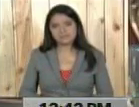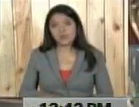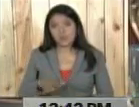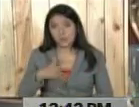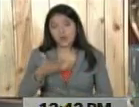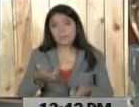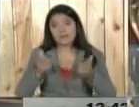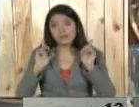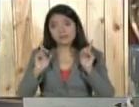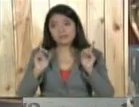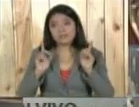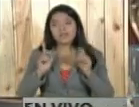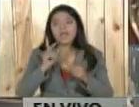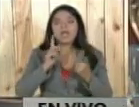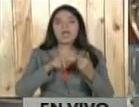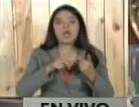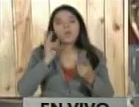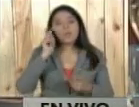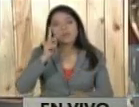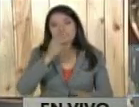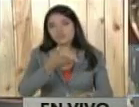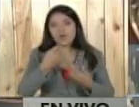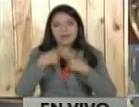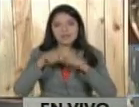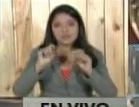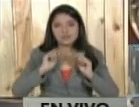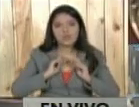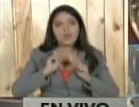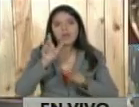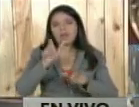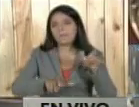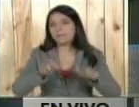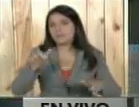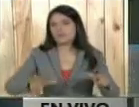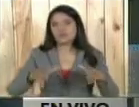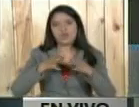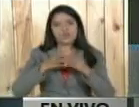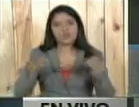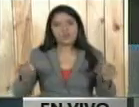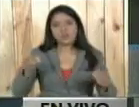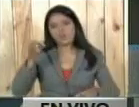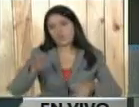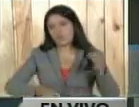permitir, profesor Aristóbulo, altos representantes, magistradas,